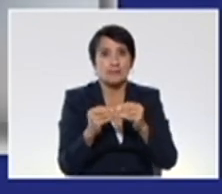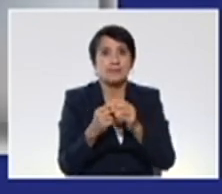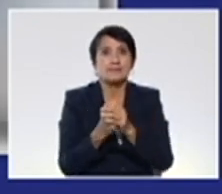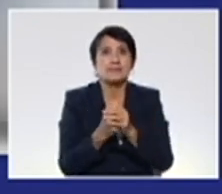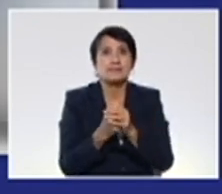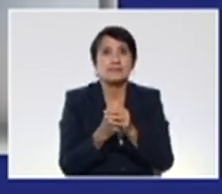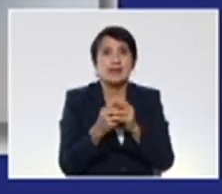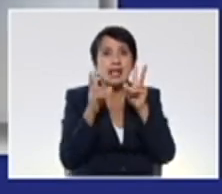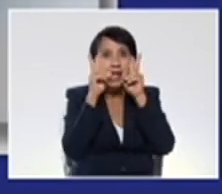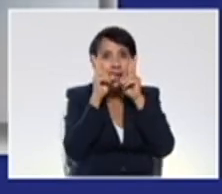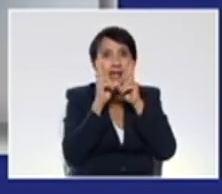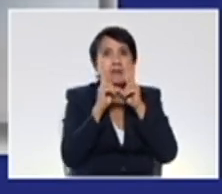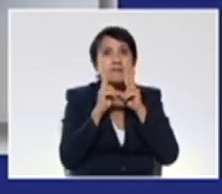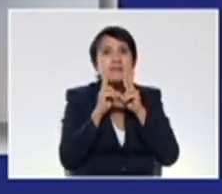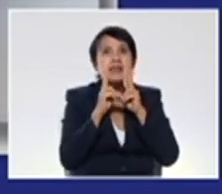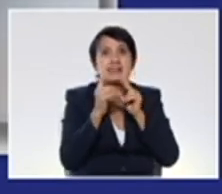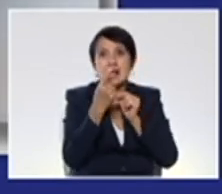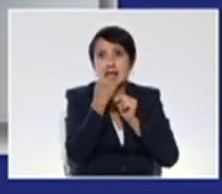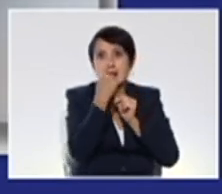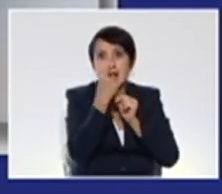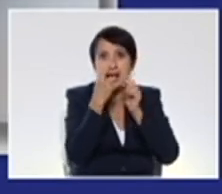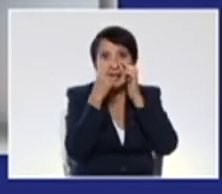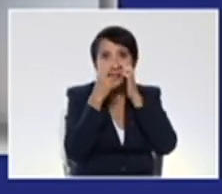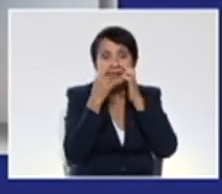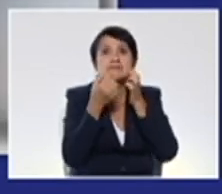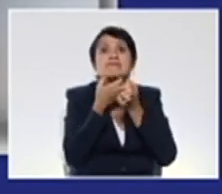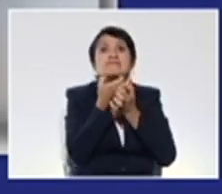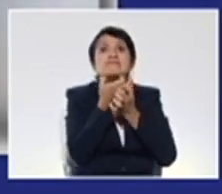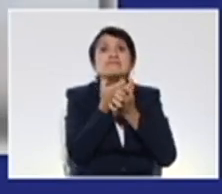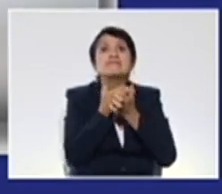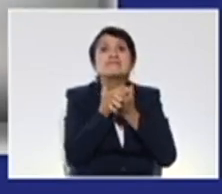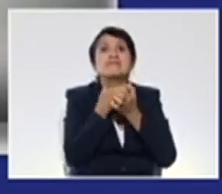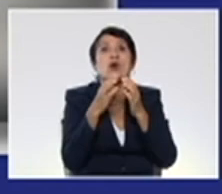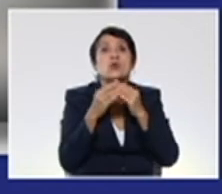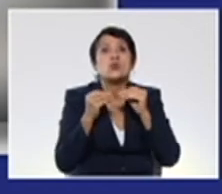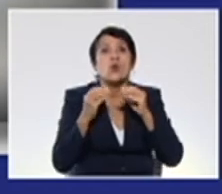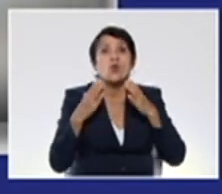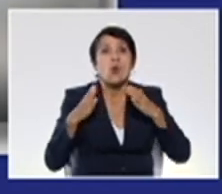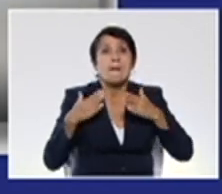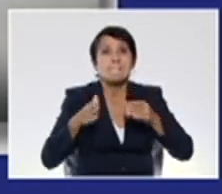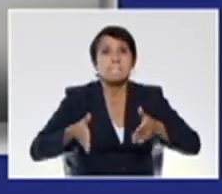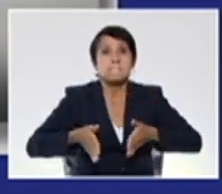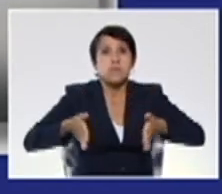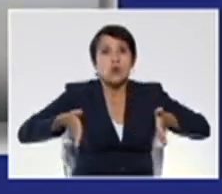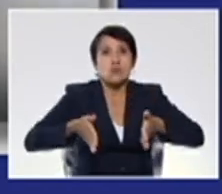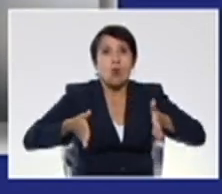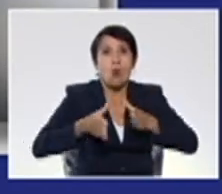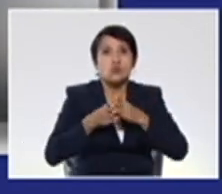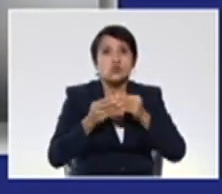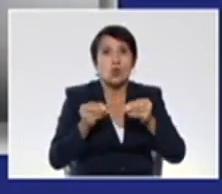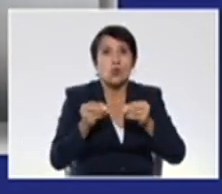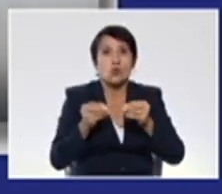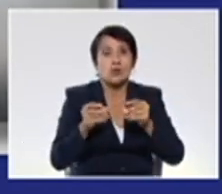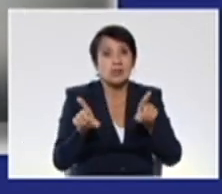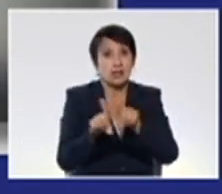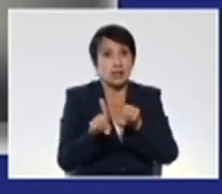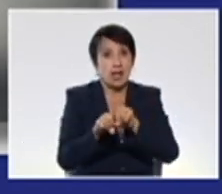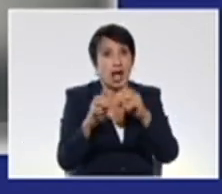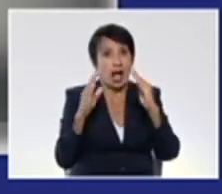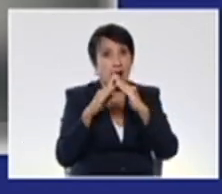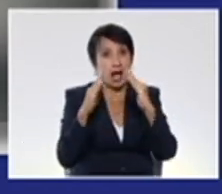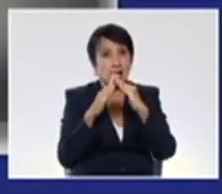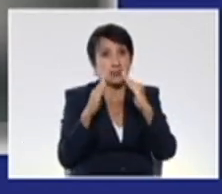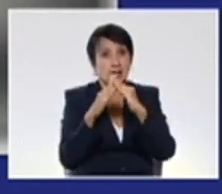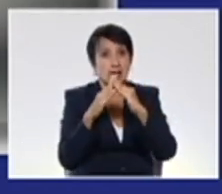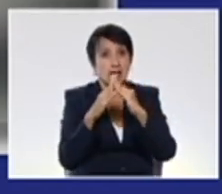la limpieza de la nariz, de la garganta, los pulmones. Y es una forma casera y fácil de hacer.